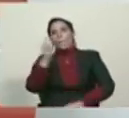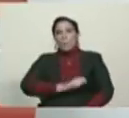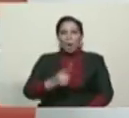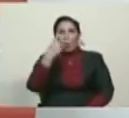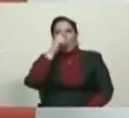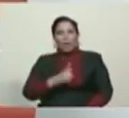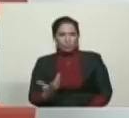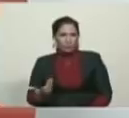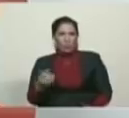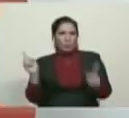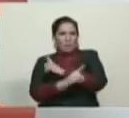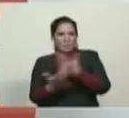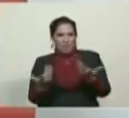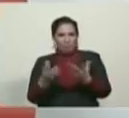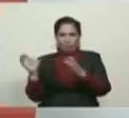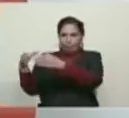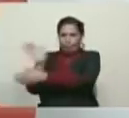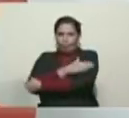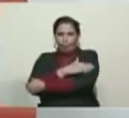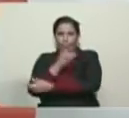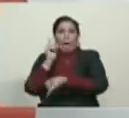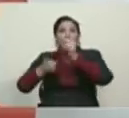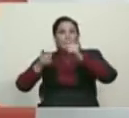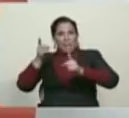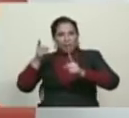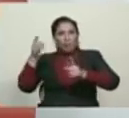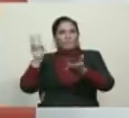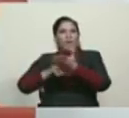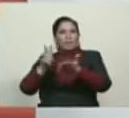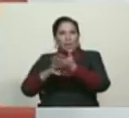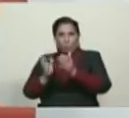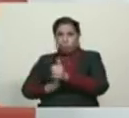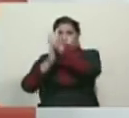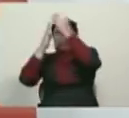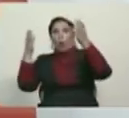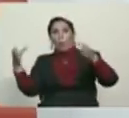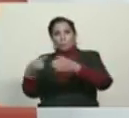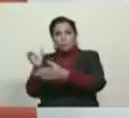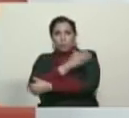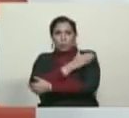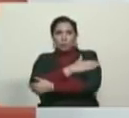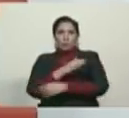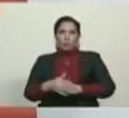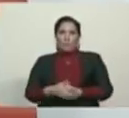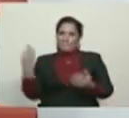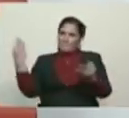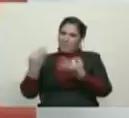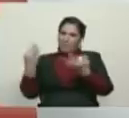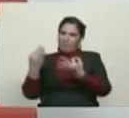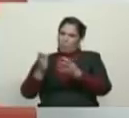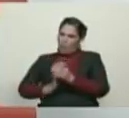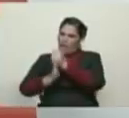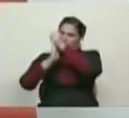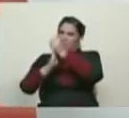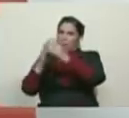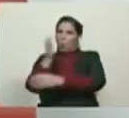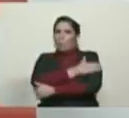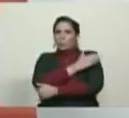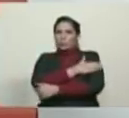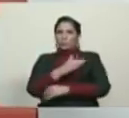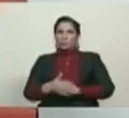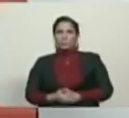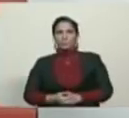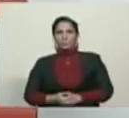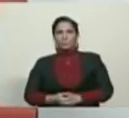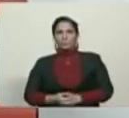año. A menos que haya un verdadero jefe de la oposición. Un verdadero jefe, líder de la oposición.